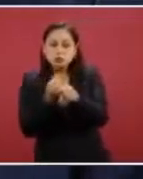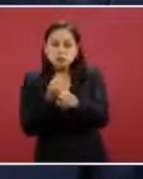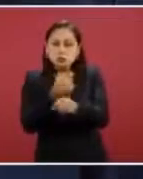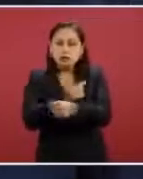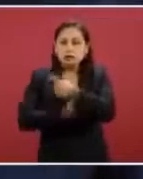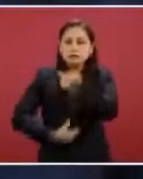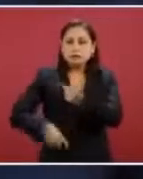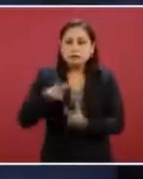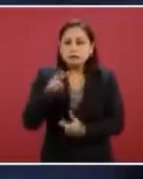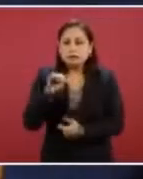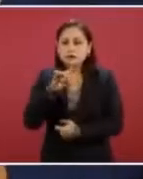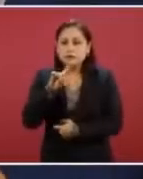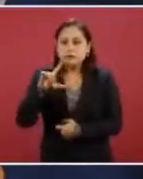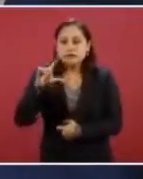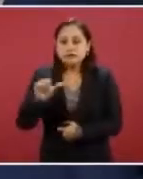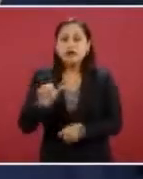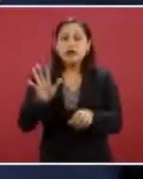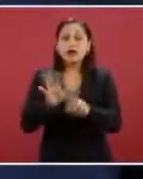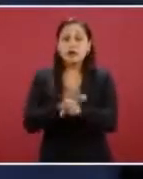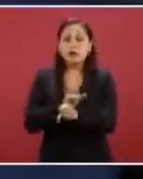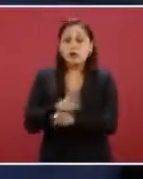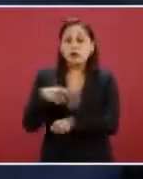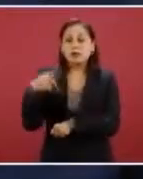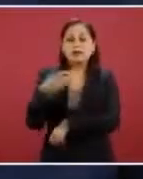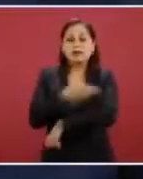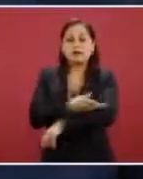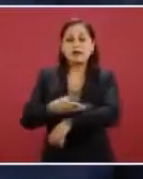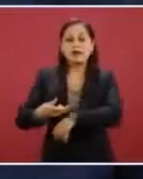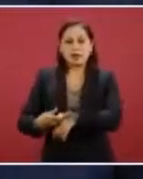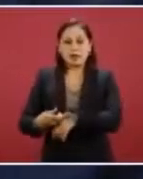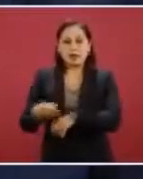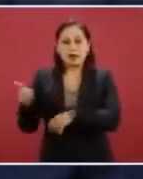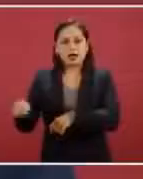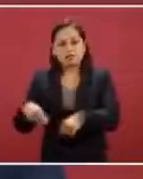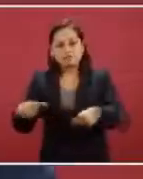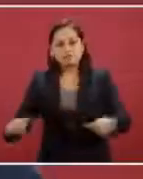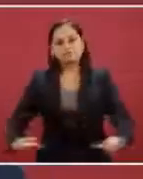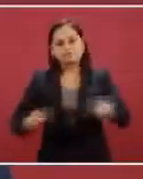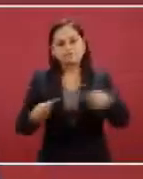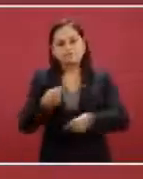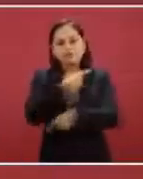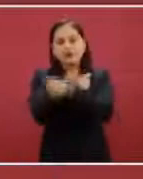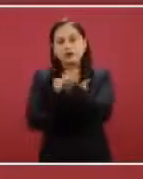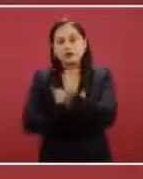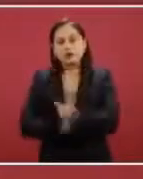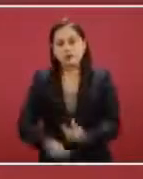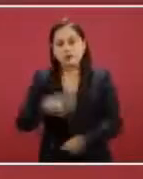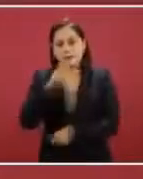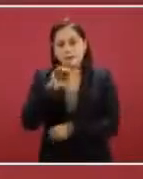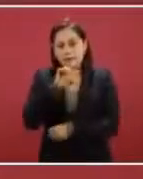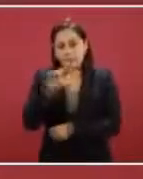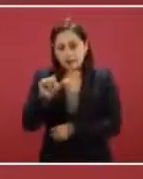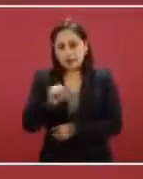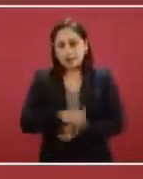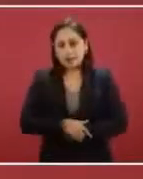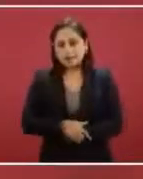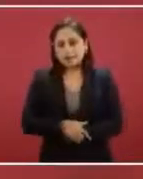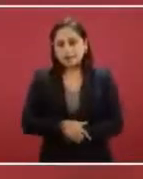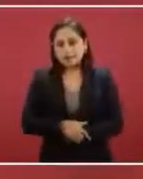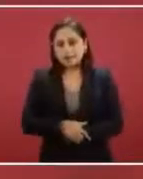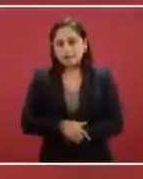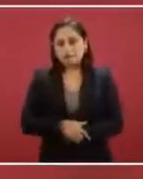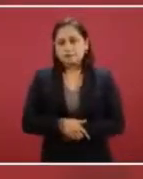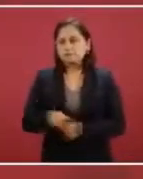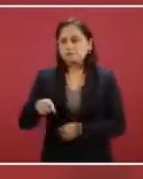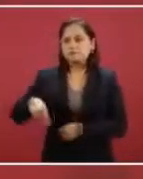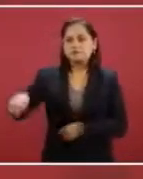porque toda esta familia enfrentó a Villa y casi todos perdieron la